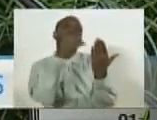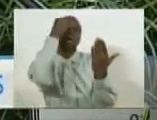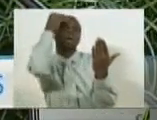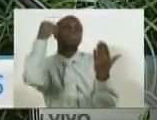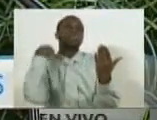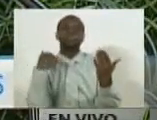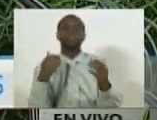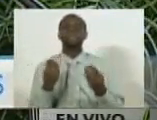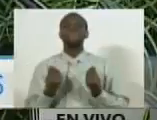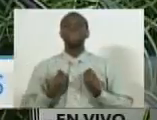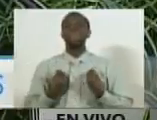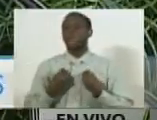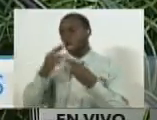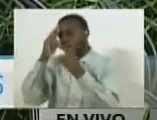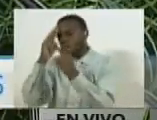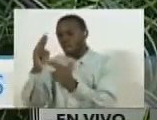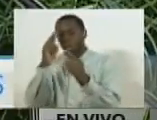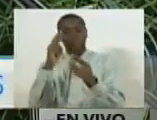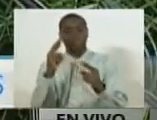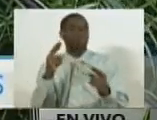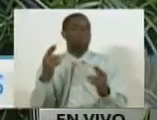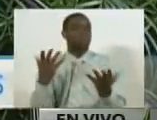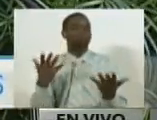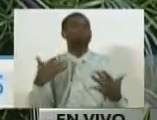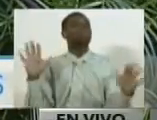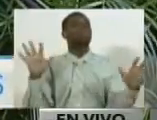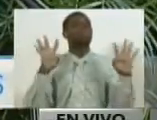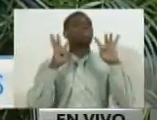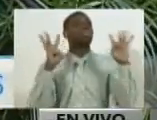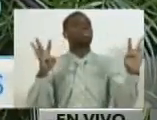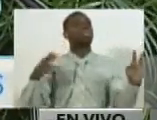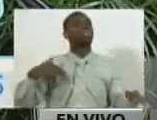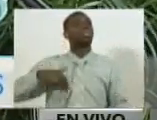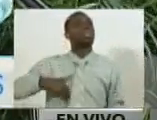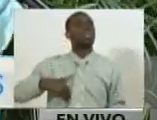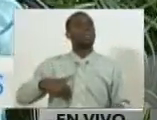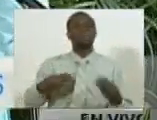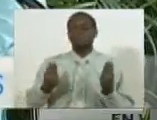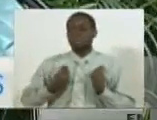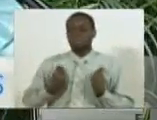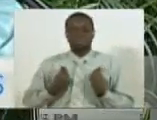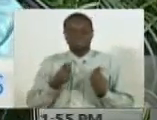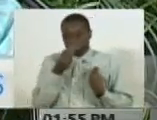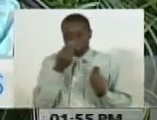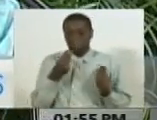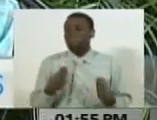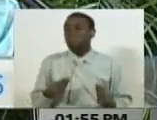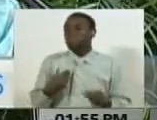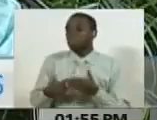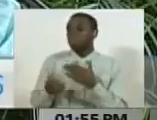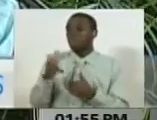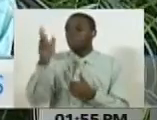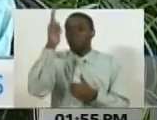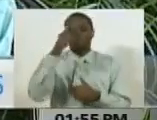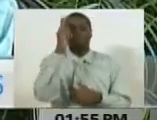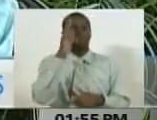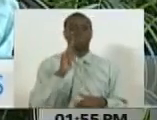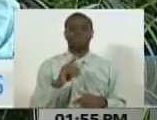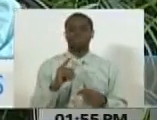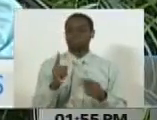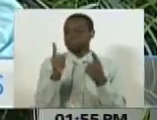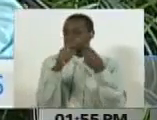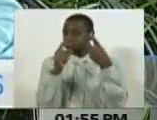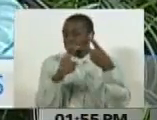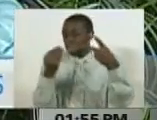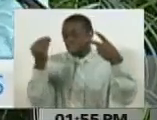vida propia y ajena, y que la vida no vale nada. Y mil cosas más.